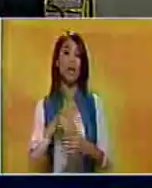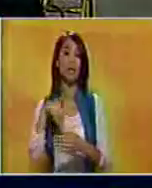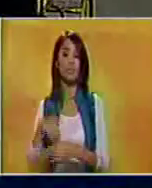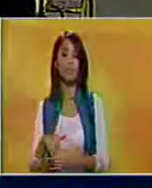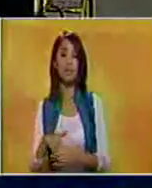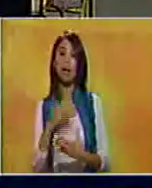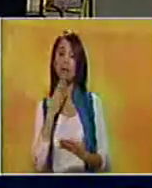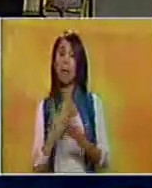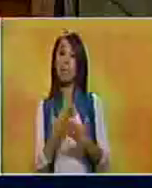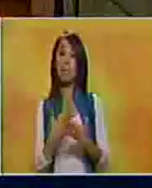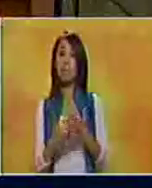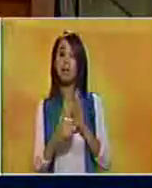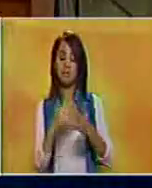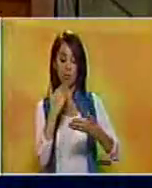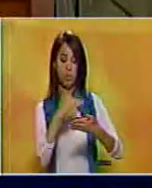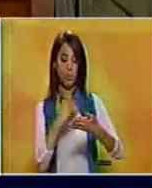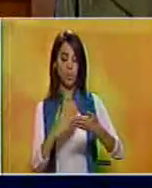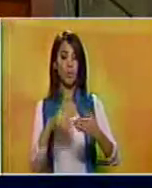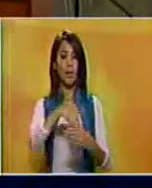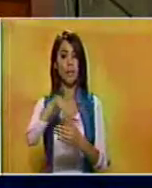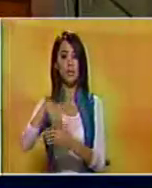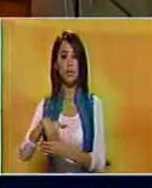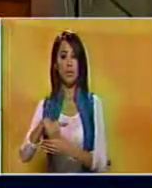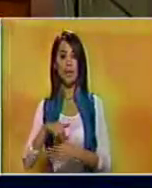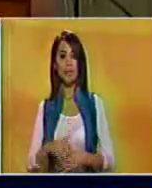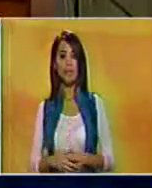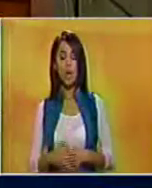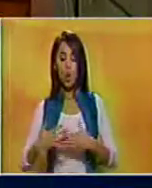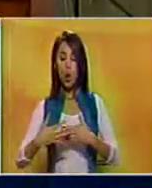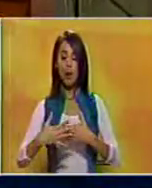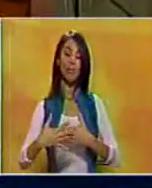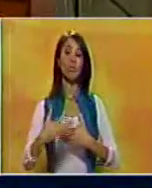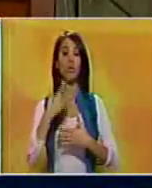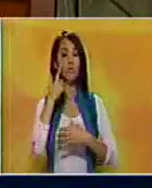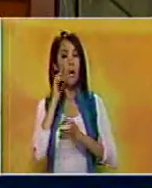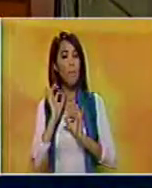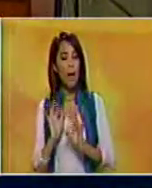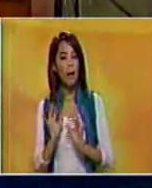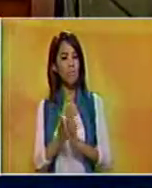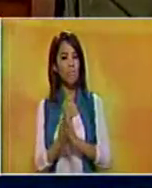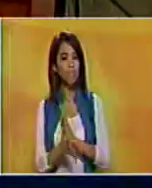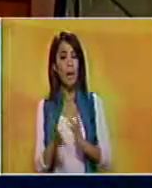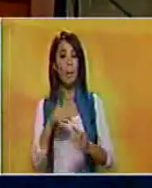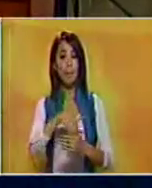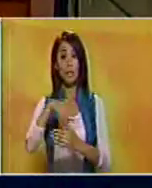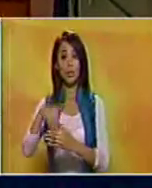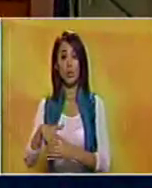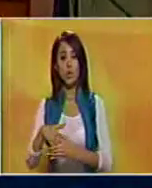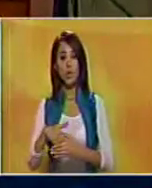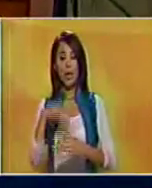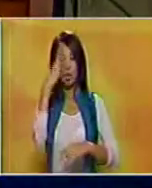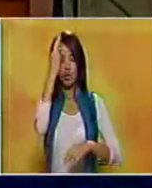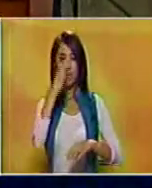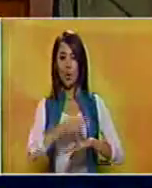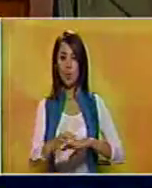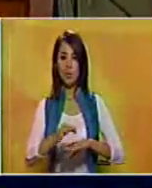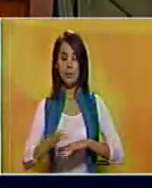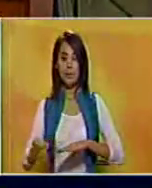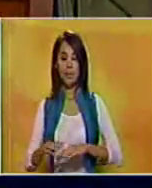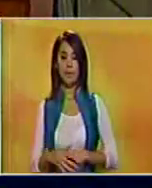presente una propuesta de cronograma electoral con lapsos prudenciales para la elección de consejos municipales y de